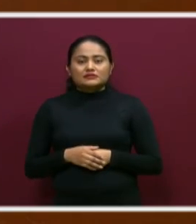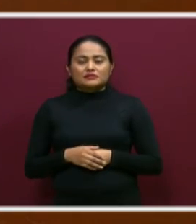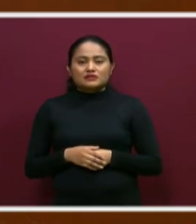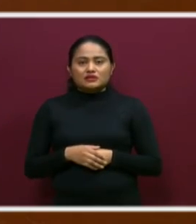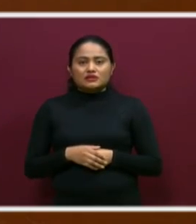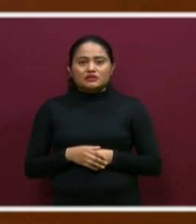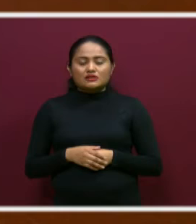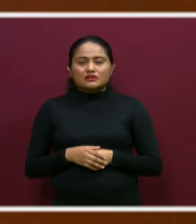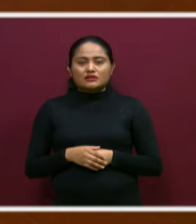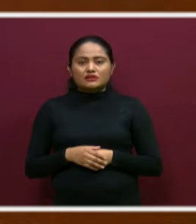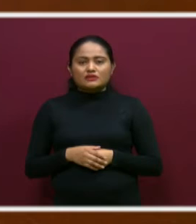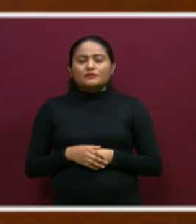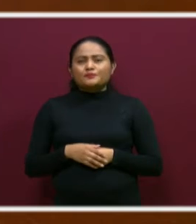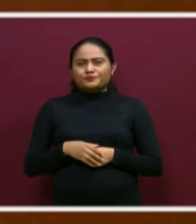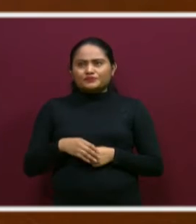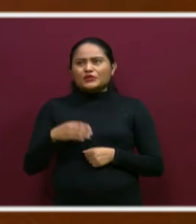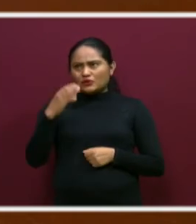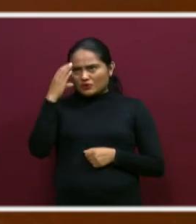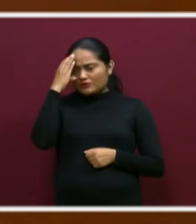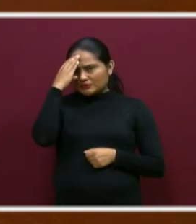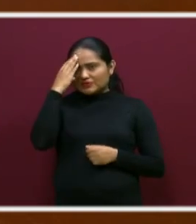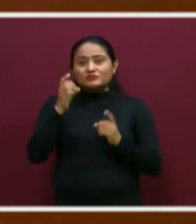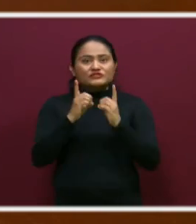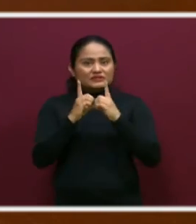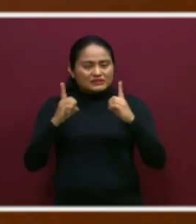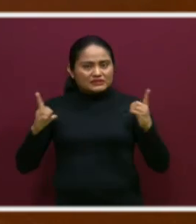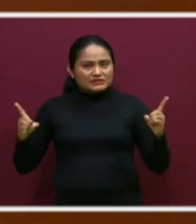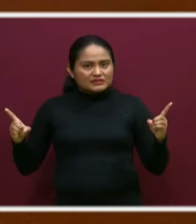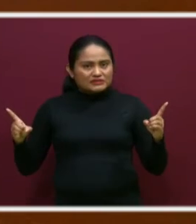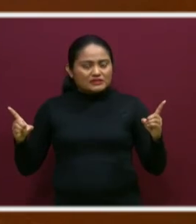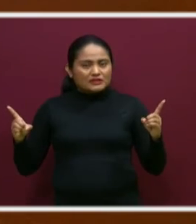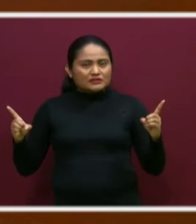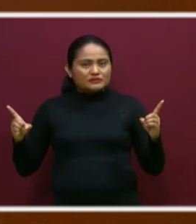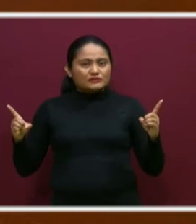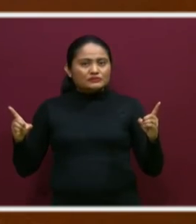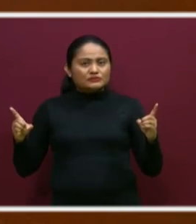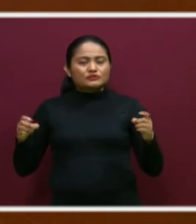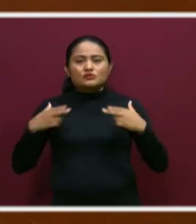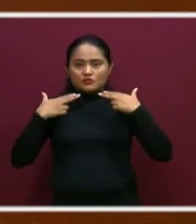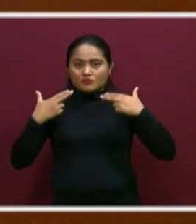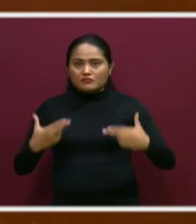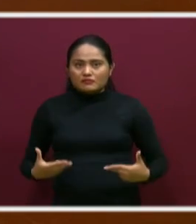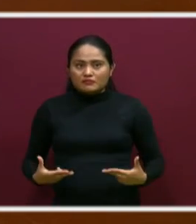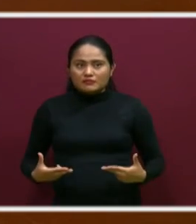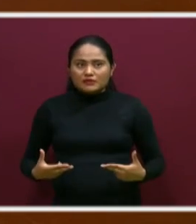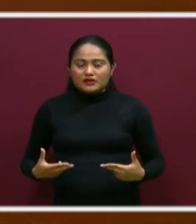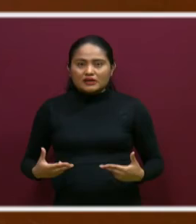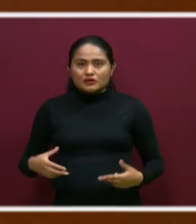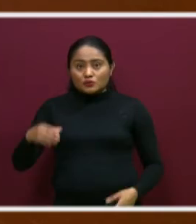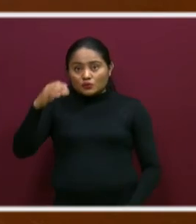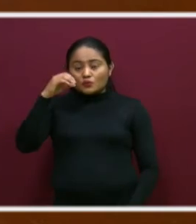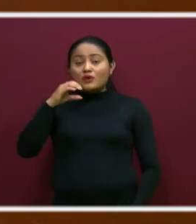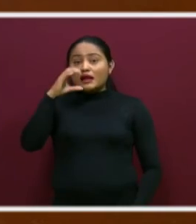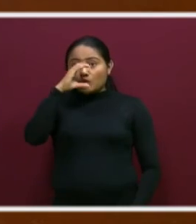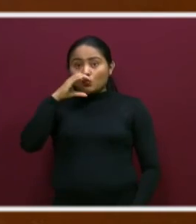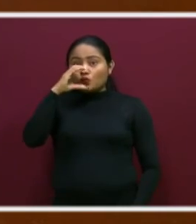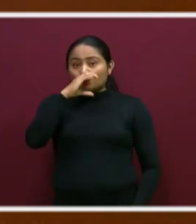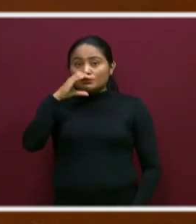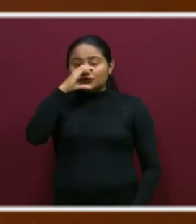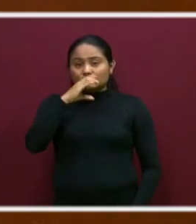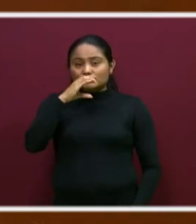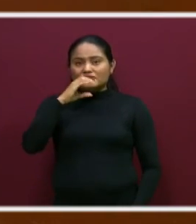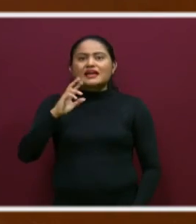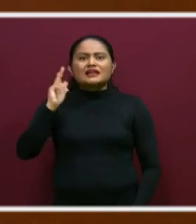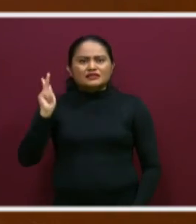natural de cualquier ser humano parte de de la inquietud de la curiosidad de las preguntas del generar el por qué